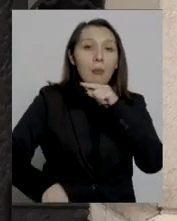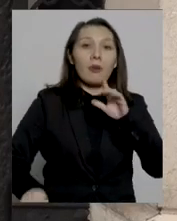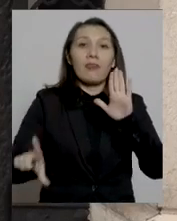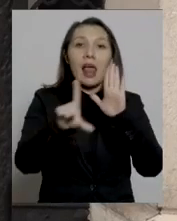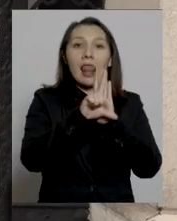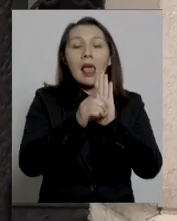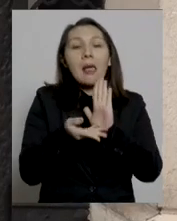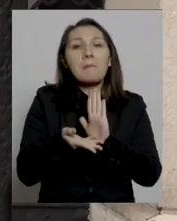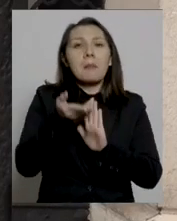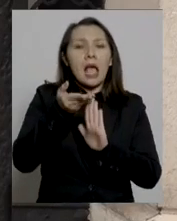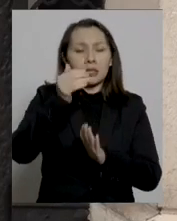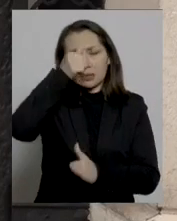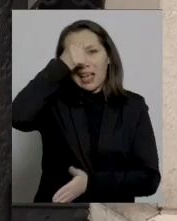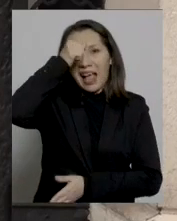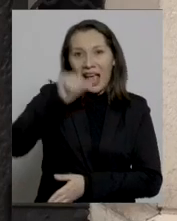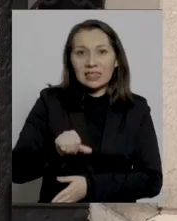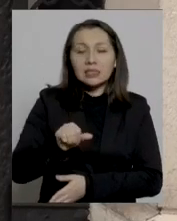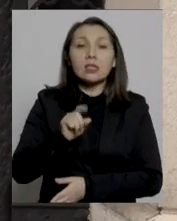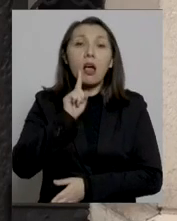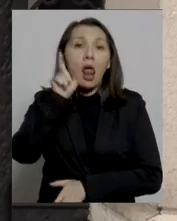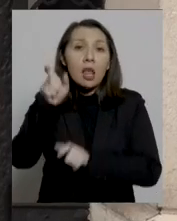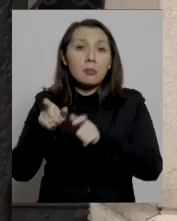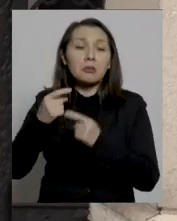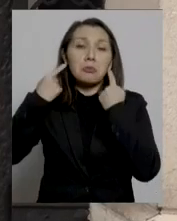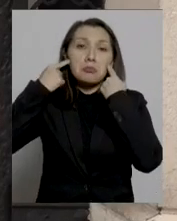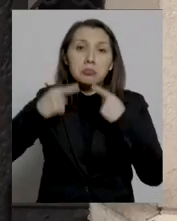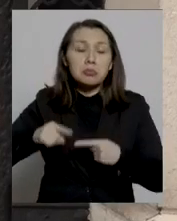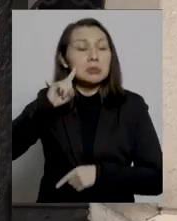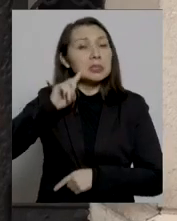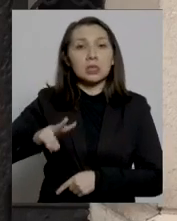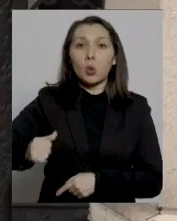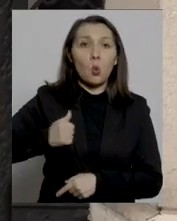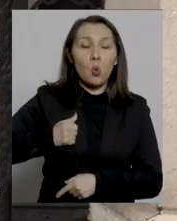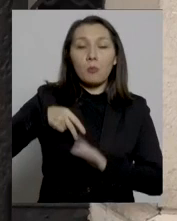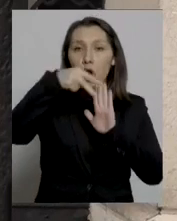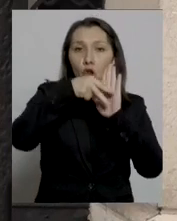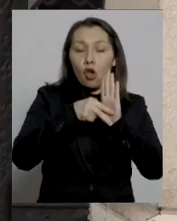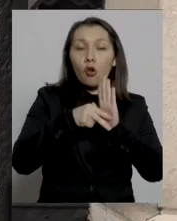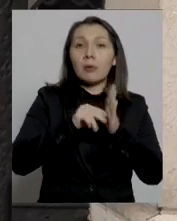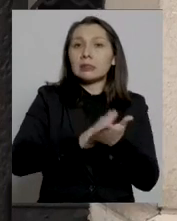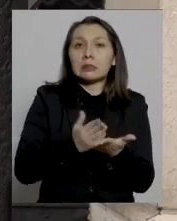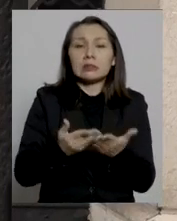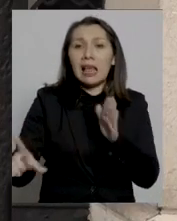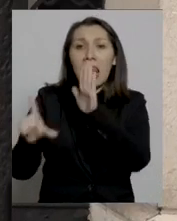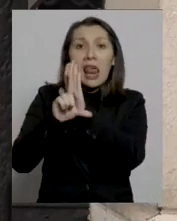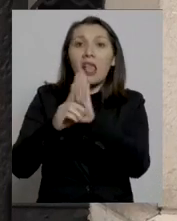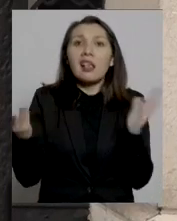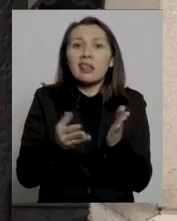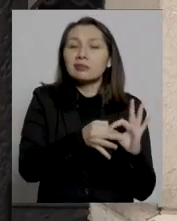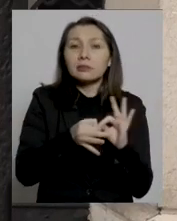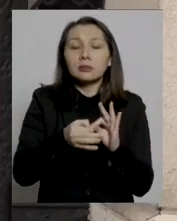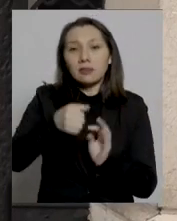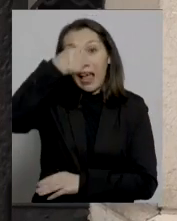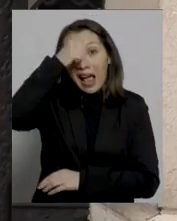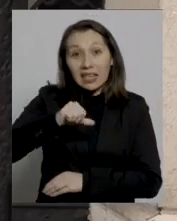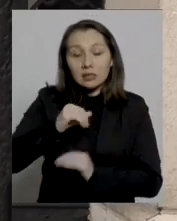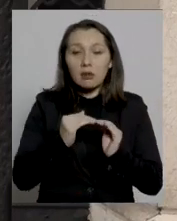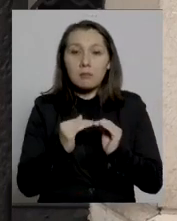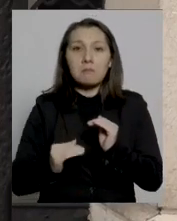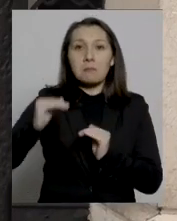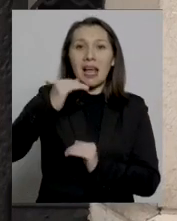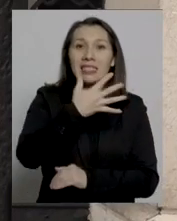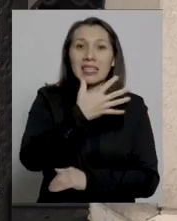que aumenta y endurece las penas para quienes incumplen la norma sanitaria. Esta ley lo que hace es aumentar las penas